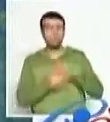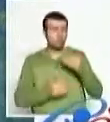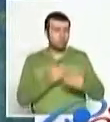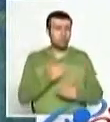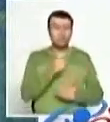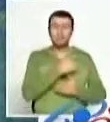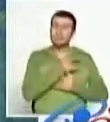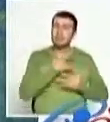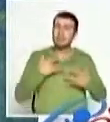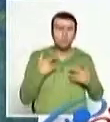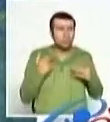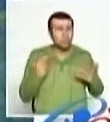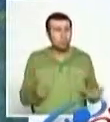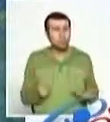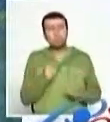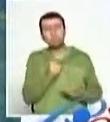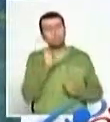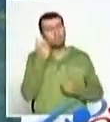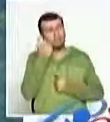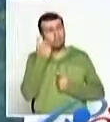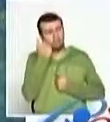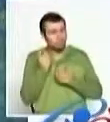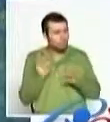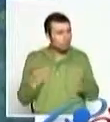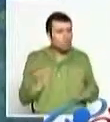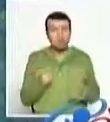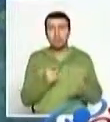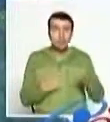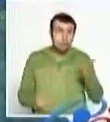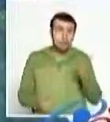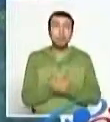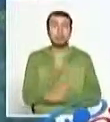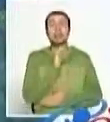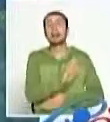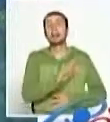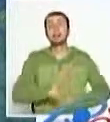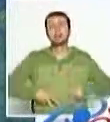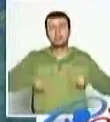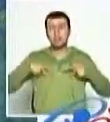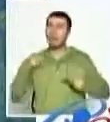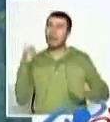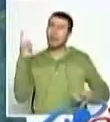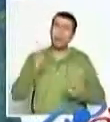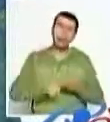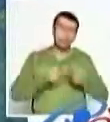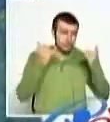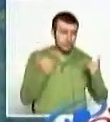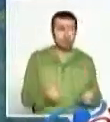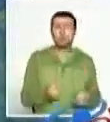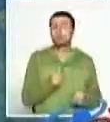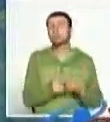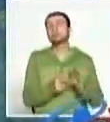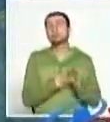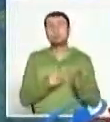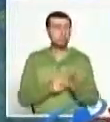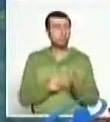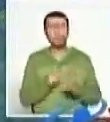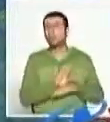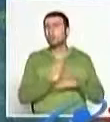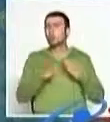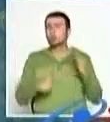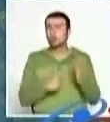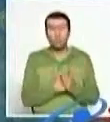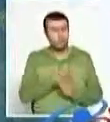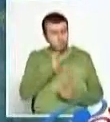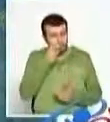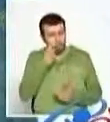su proceso de salud-enfermedad desde el comienzo de su vida hasta ahora. Y eso implica auscultar todos y cada